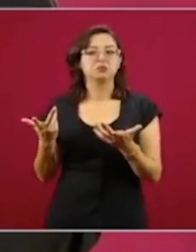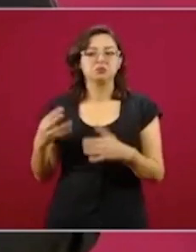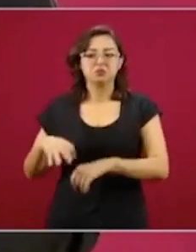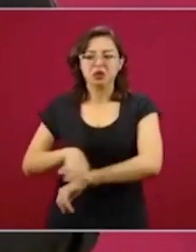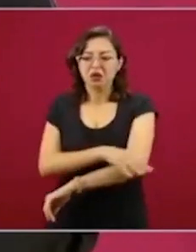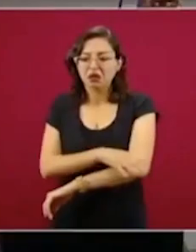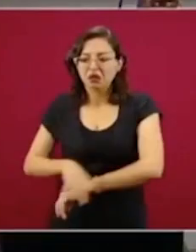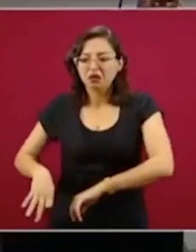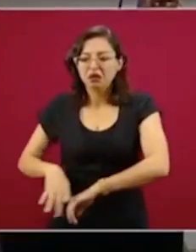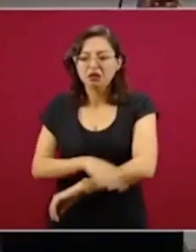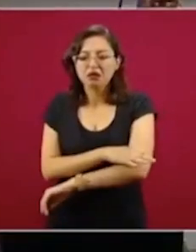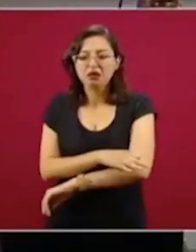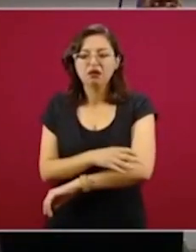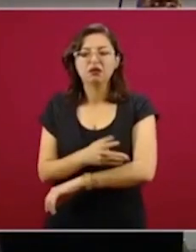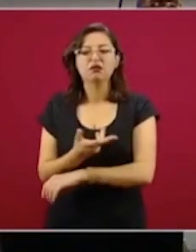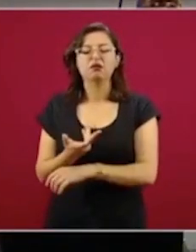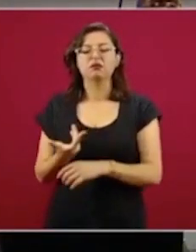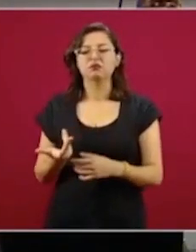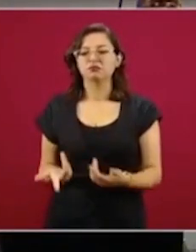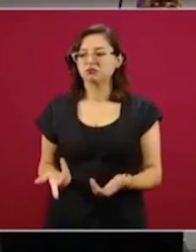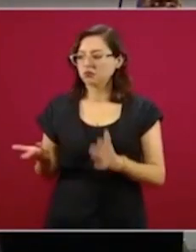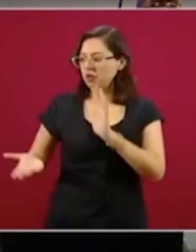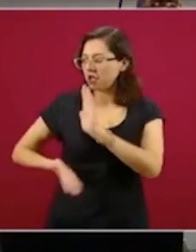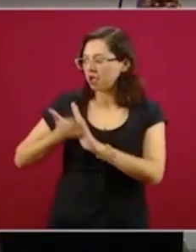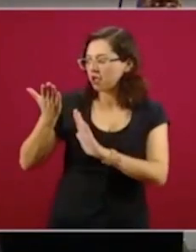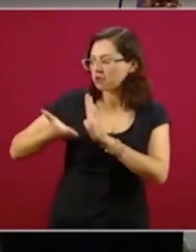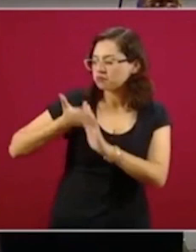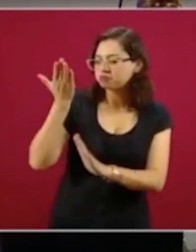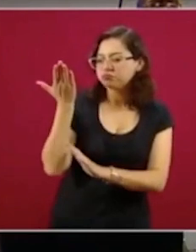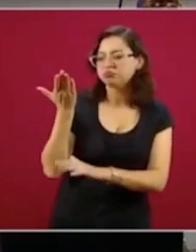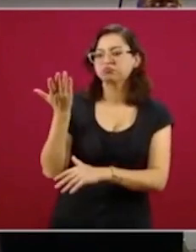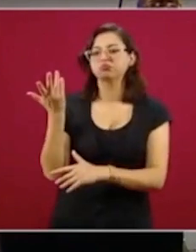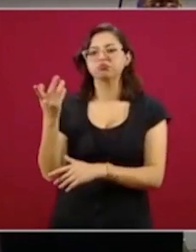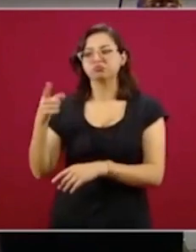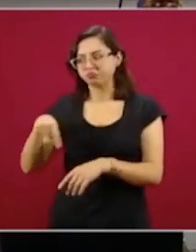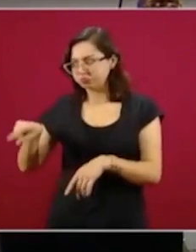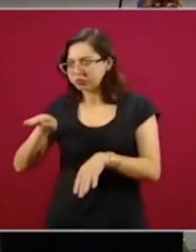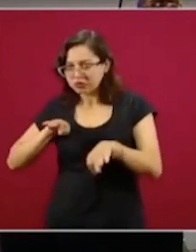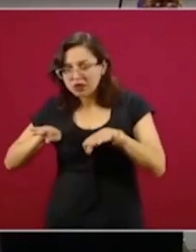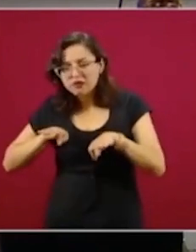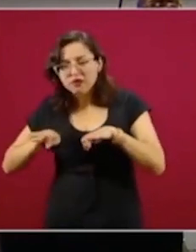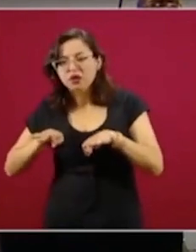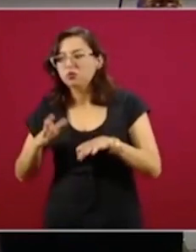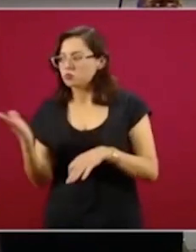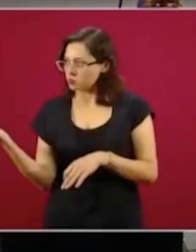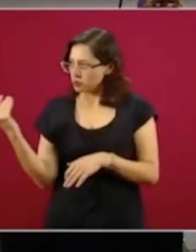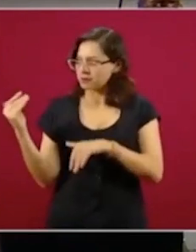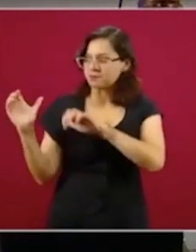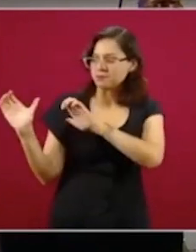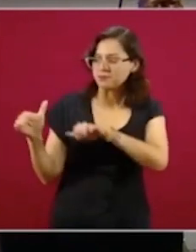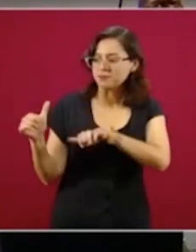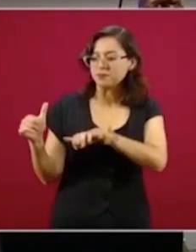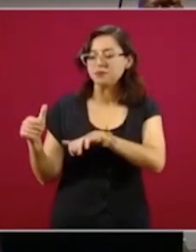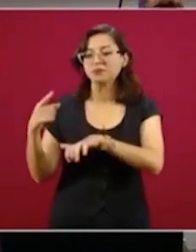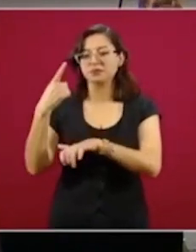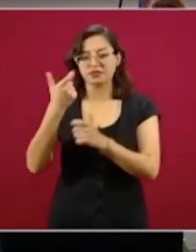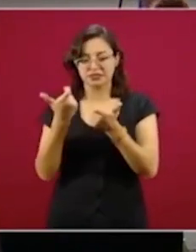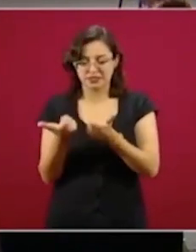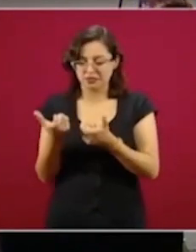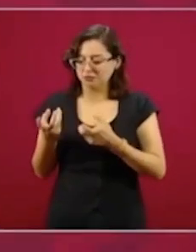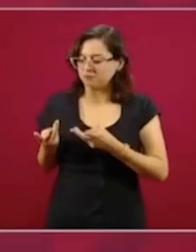al arquitecto al maestro albañil al trabajador para que les rinda